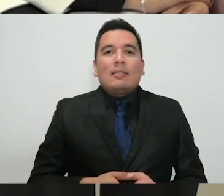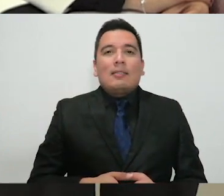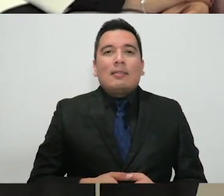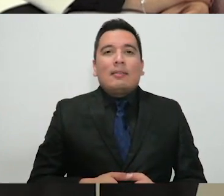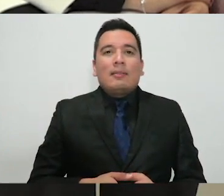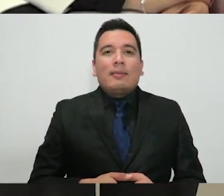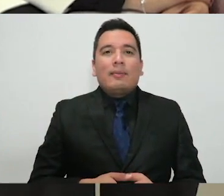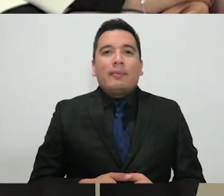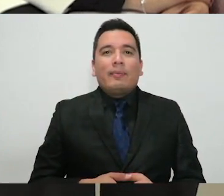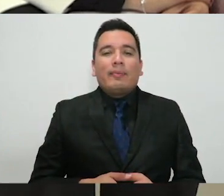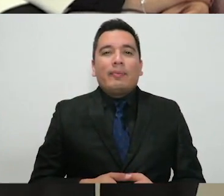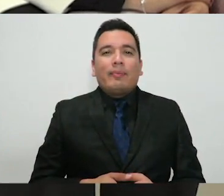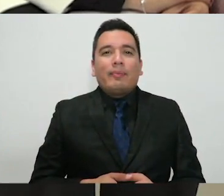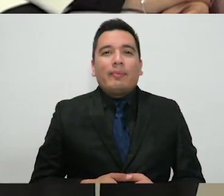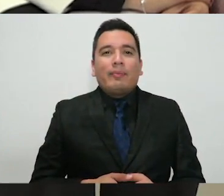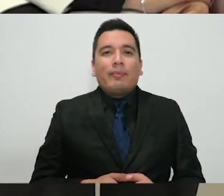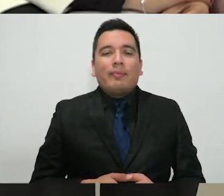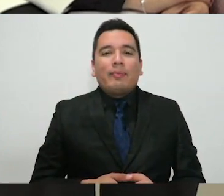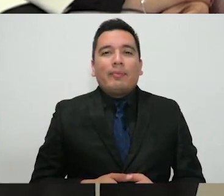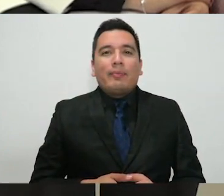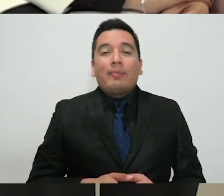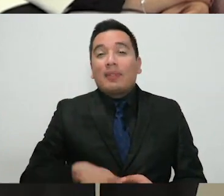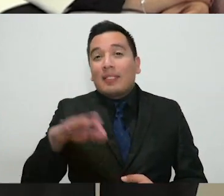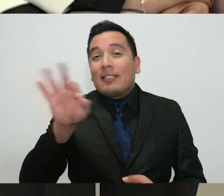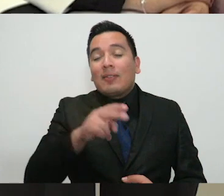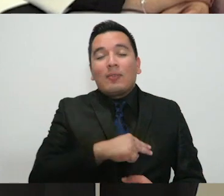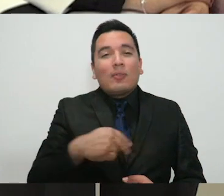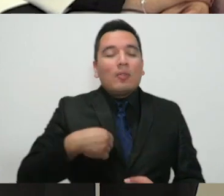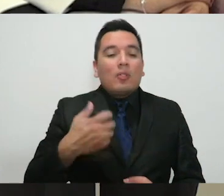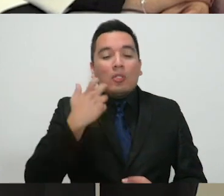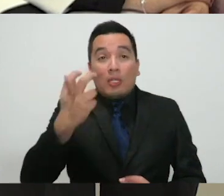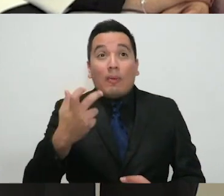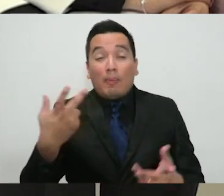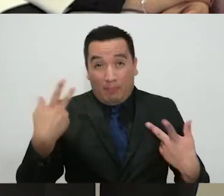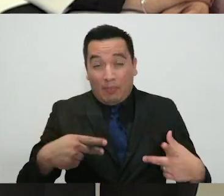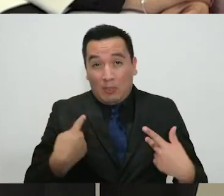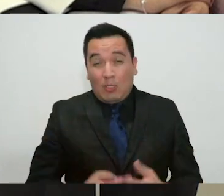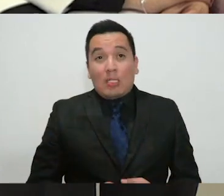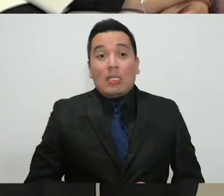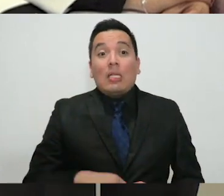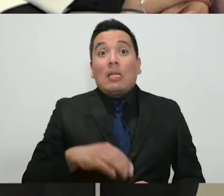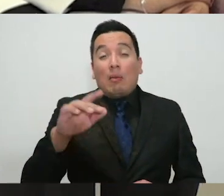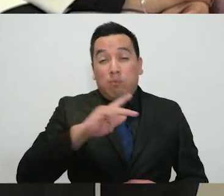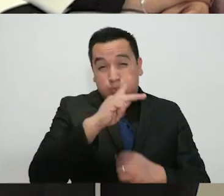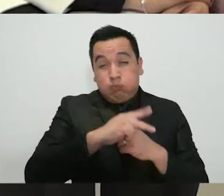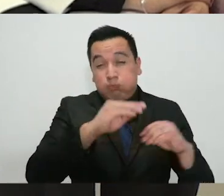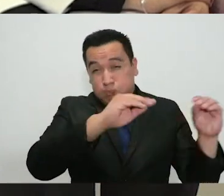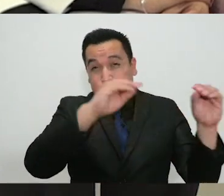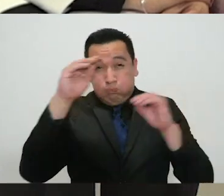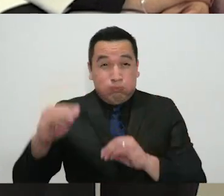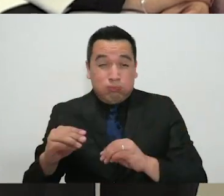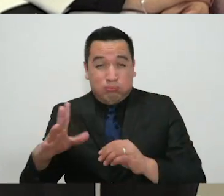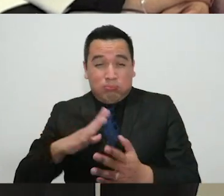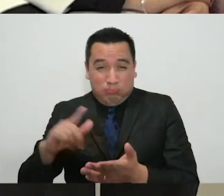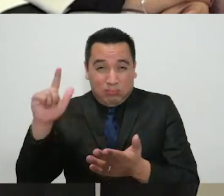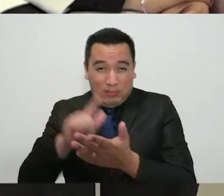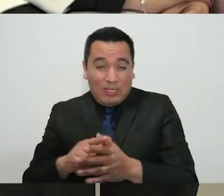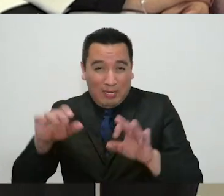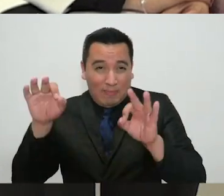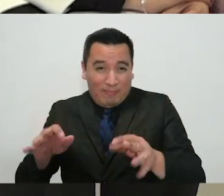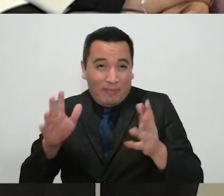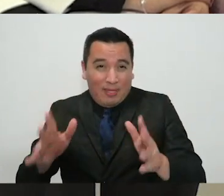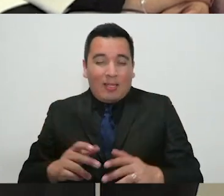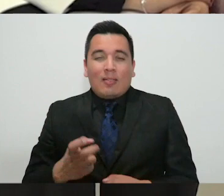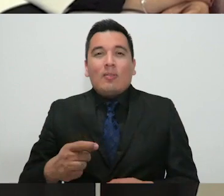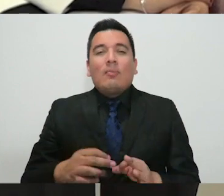de decir, Gabriela, a quienes sean nacionales en nuestro país. Esto implica cambiar un